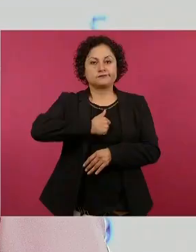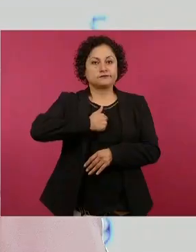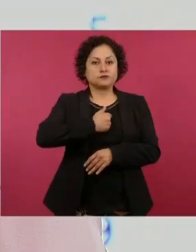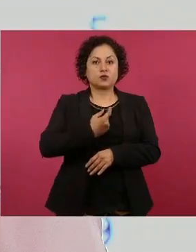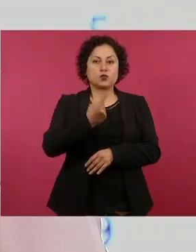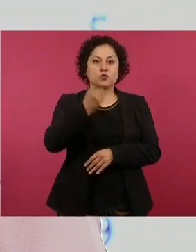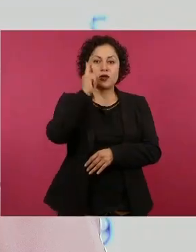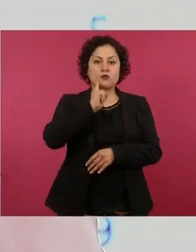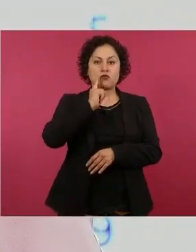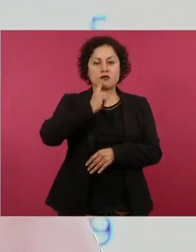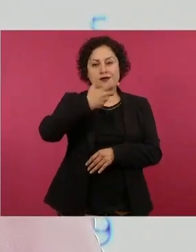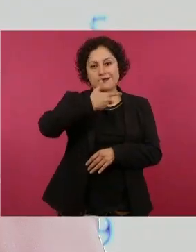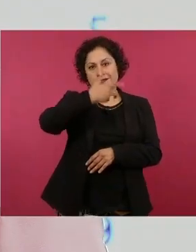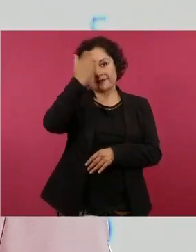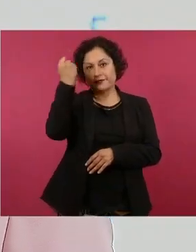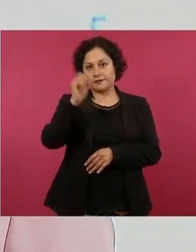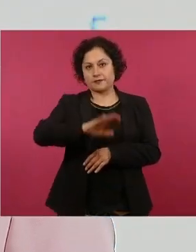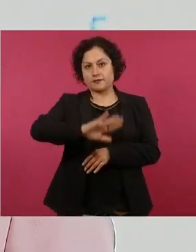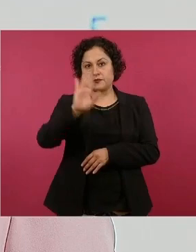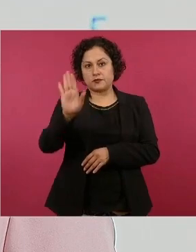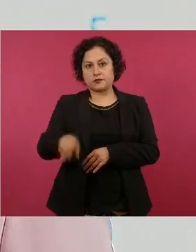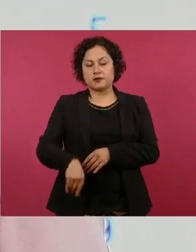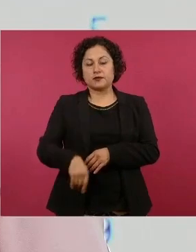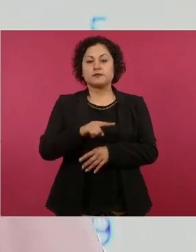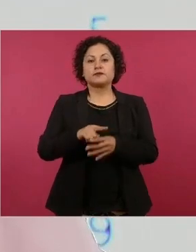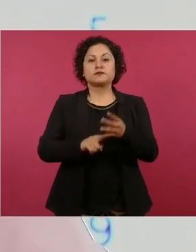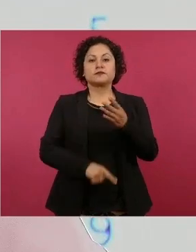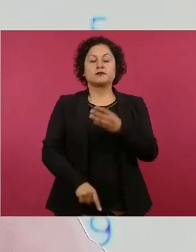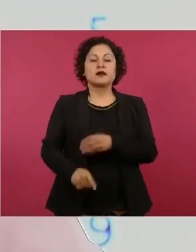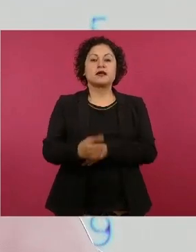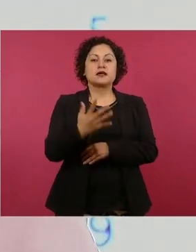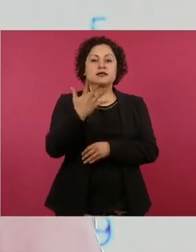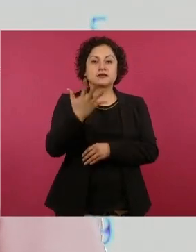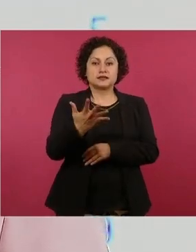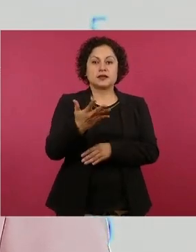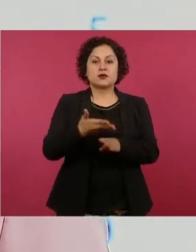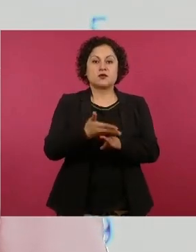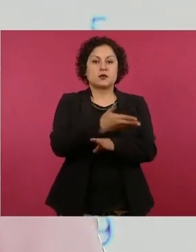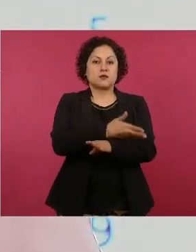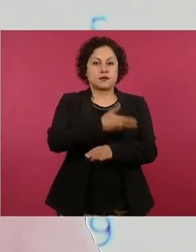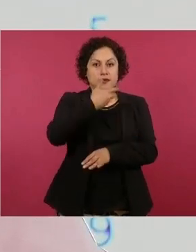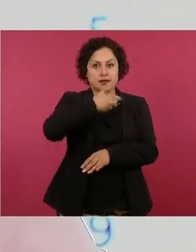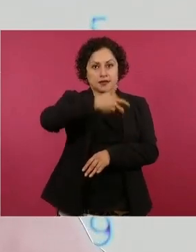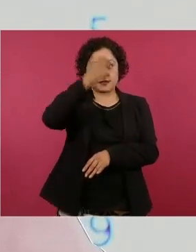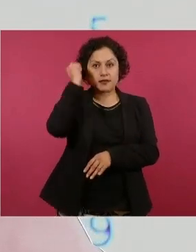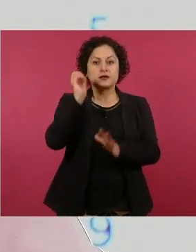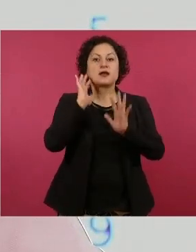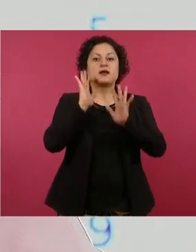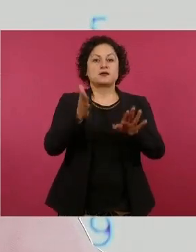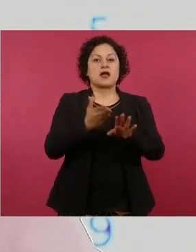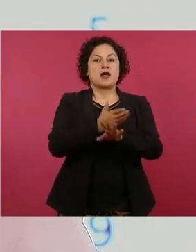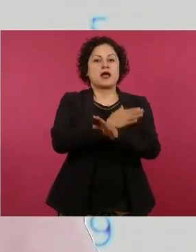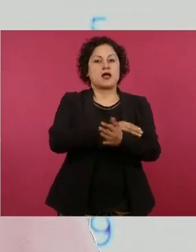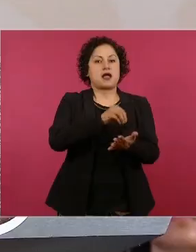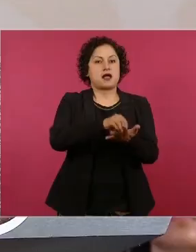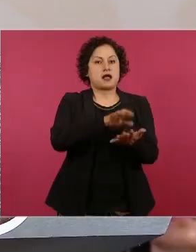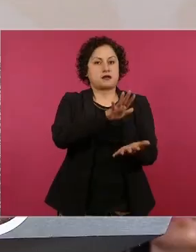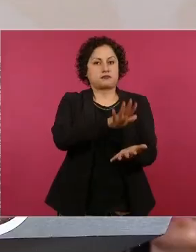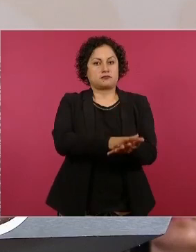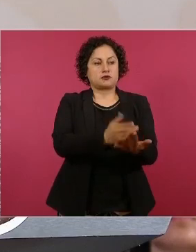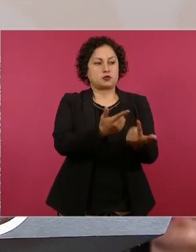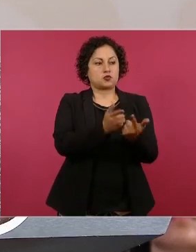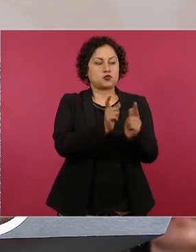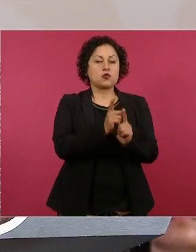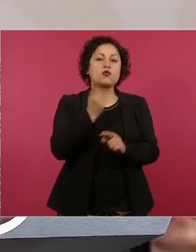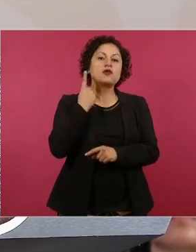y el homicidio de 5 precandidatos, quienes ya contaban con recinto oficial ante sus partidos